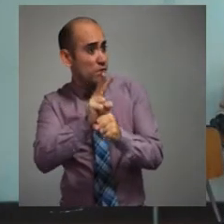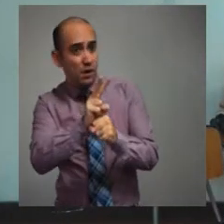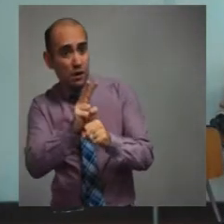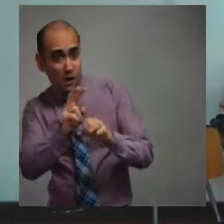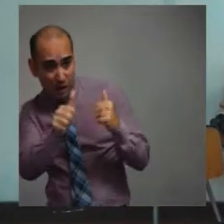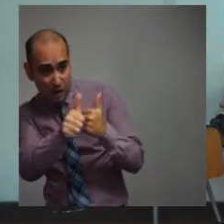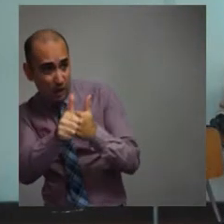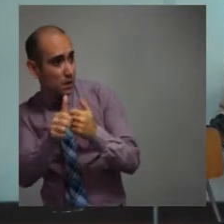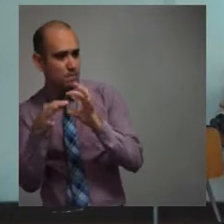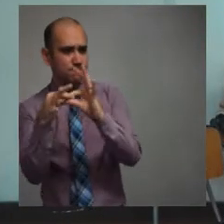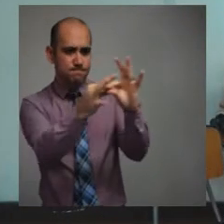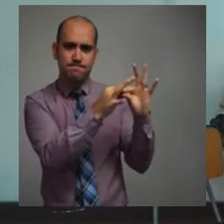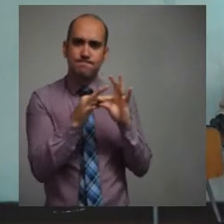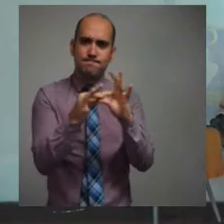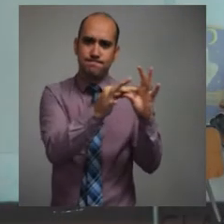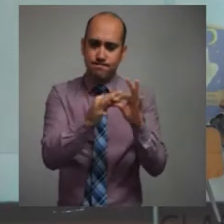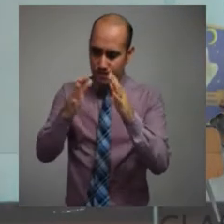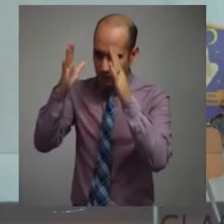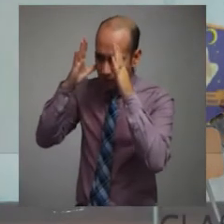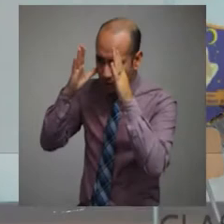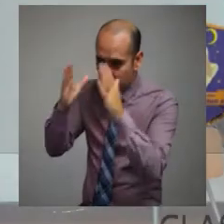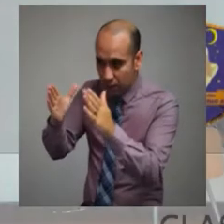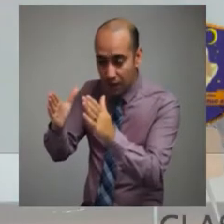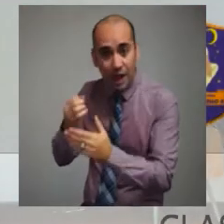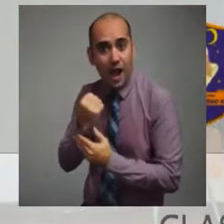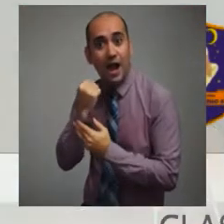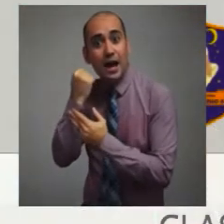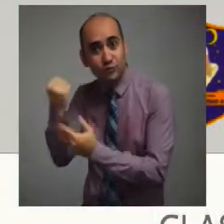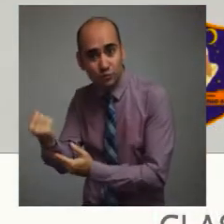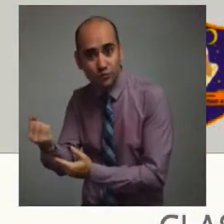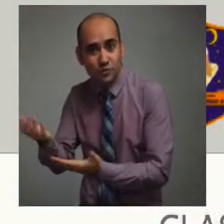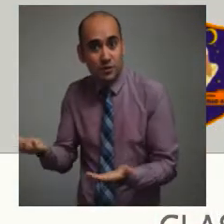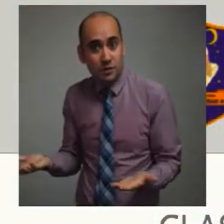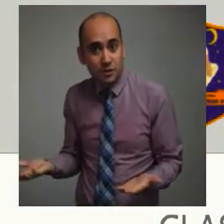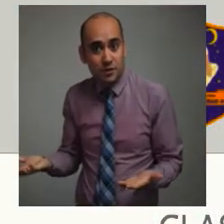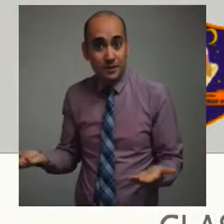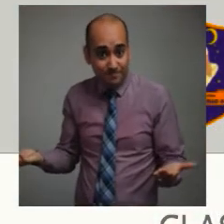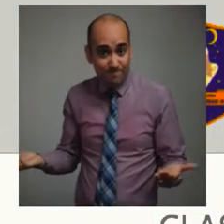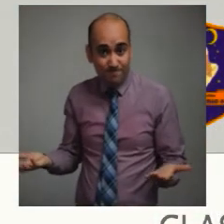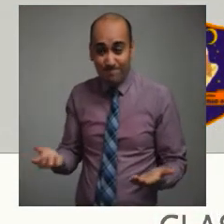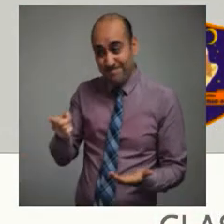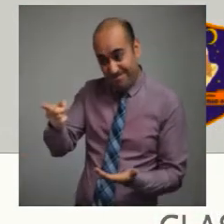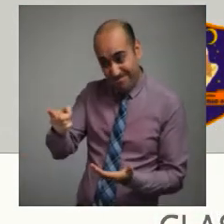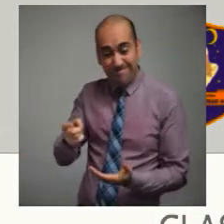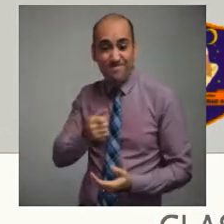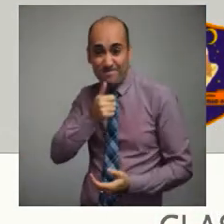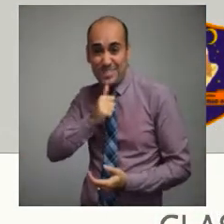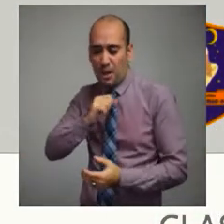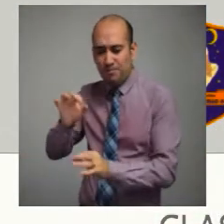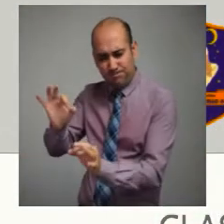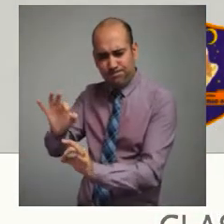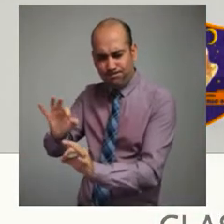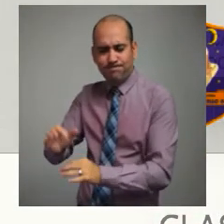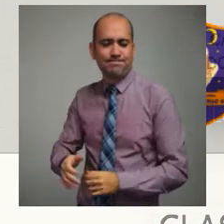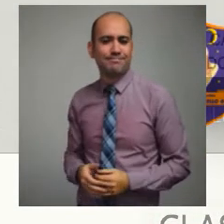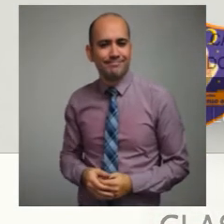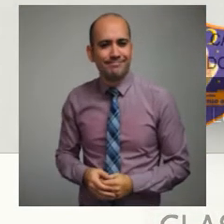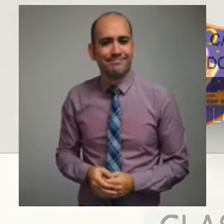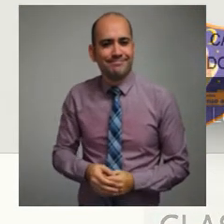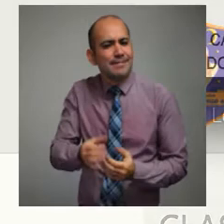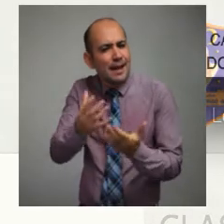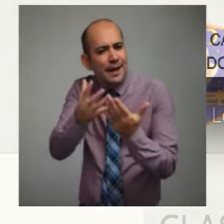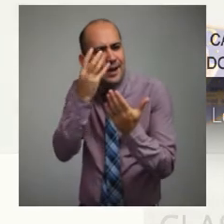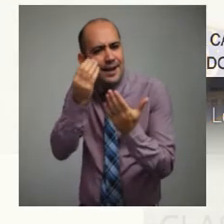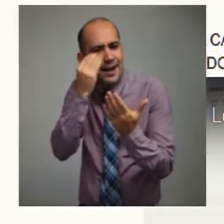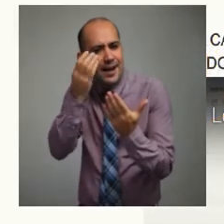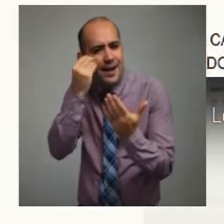los docentes y los equipos profesionales y, sobre todo, con los estudiantes, fomentando el aprendizaje basado